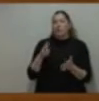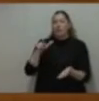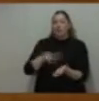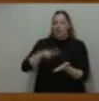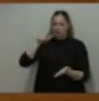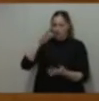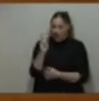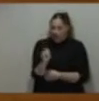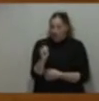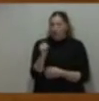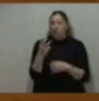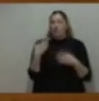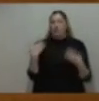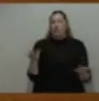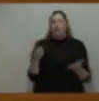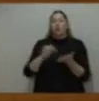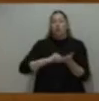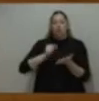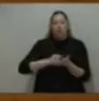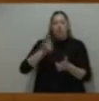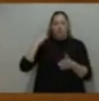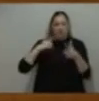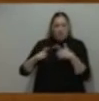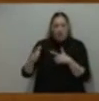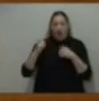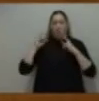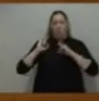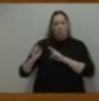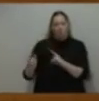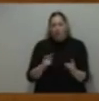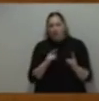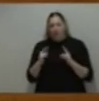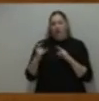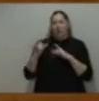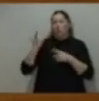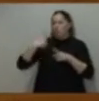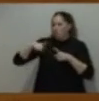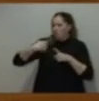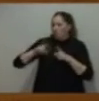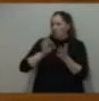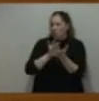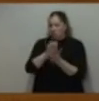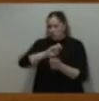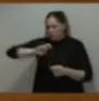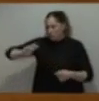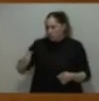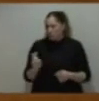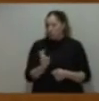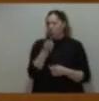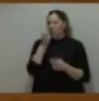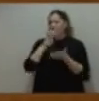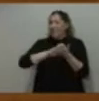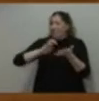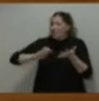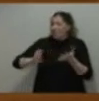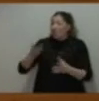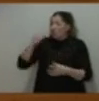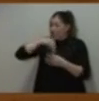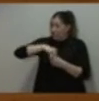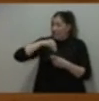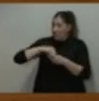licitaciones, que con ella se contratan viajes, mobiliario, todo tipo de productos y servicios, que en un informe interno de la propia